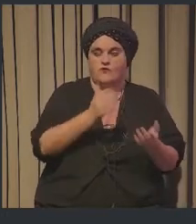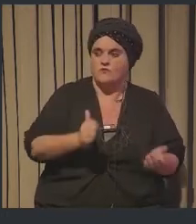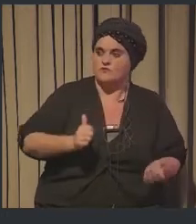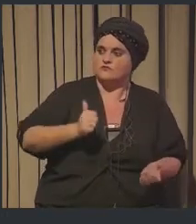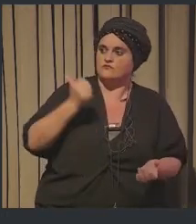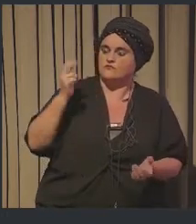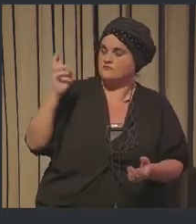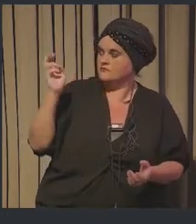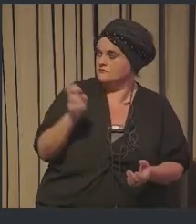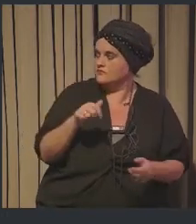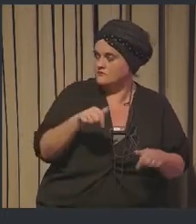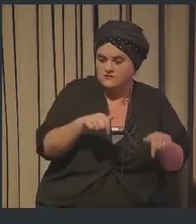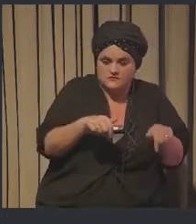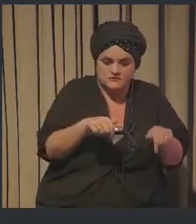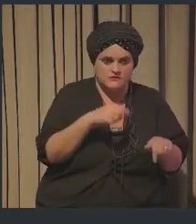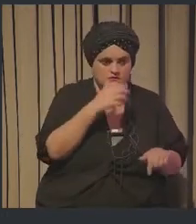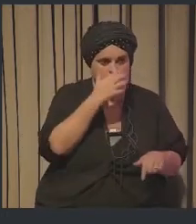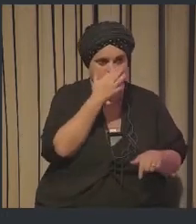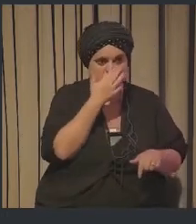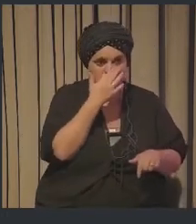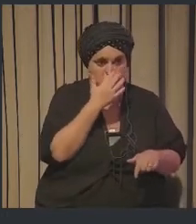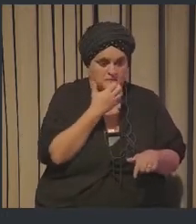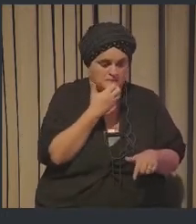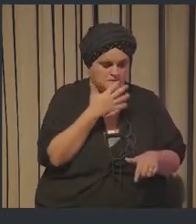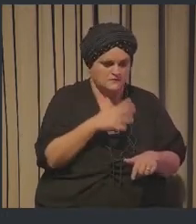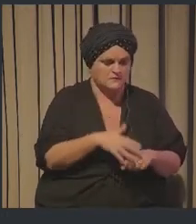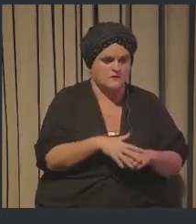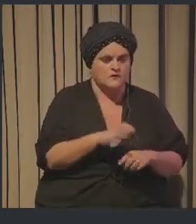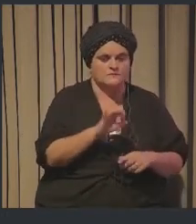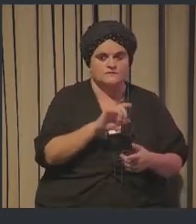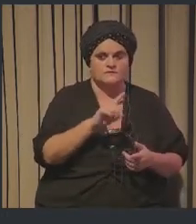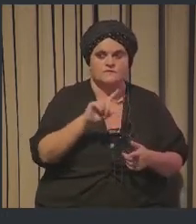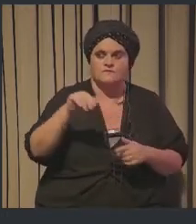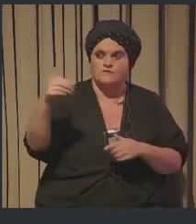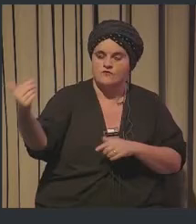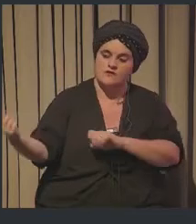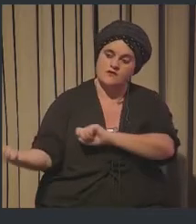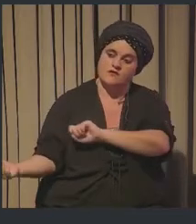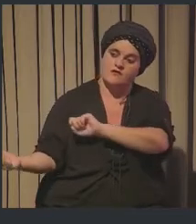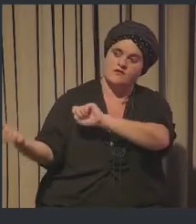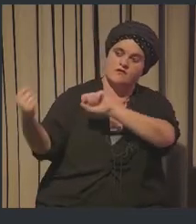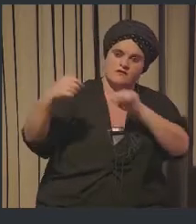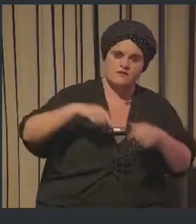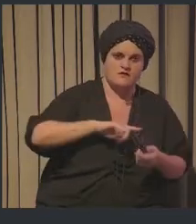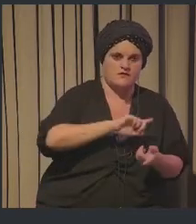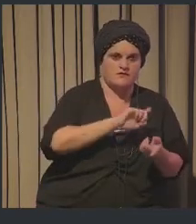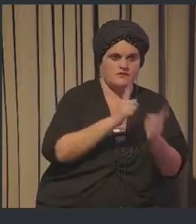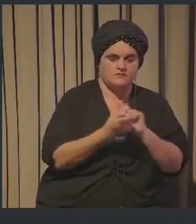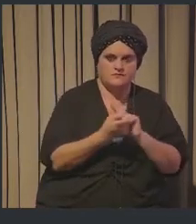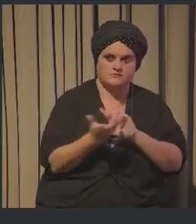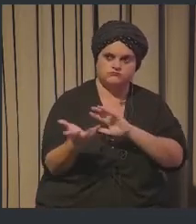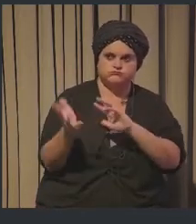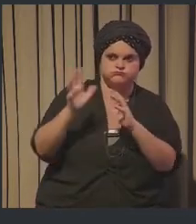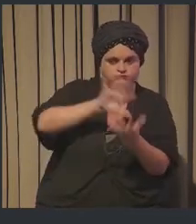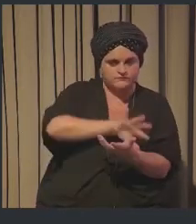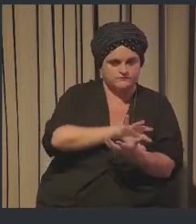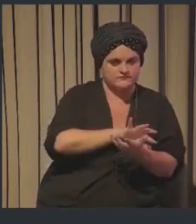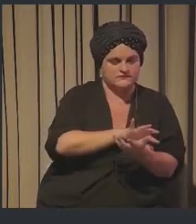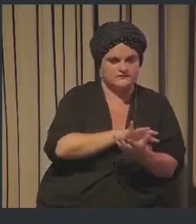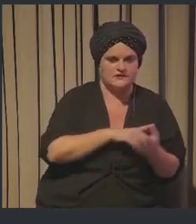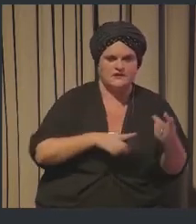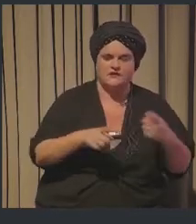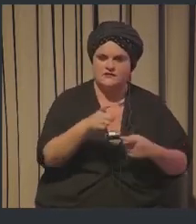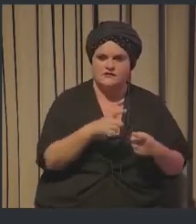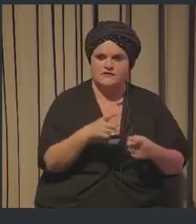aquí, literalmente hoy. Este es el cambio de fuera adentro. Y estamos en el negocio de ayudar a las personas a entender lo que